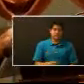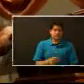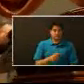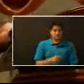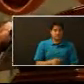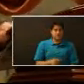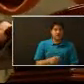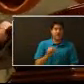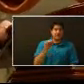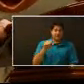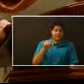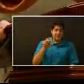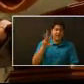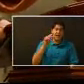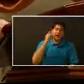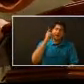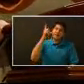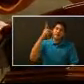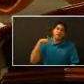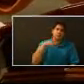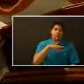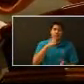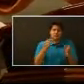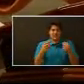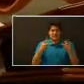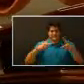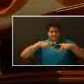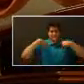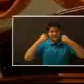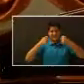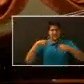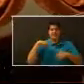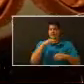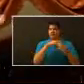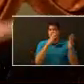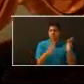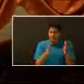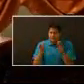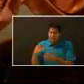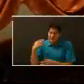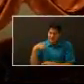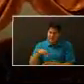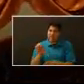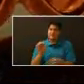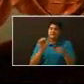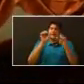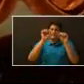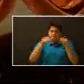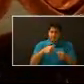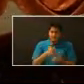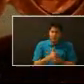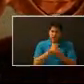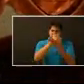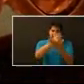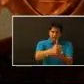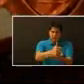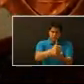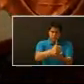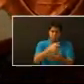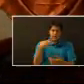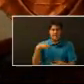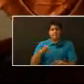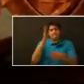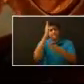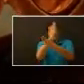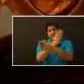Si el Señor nos hace valientes, nos equipa, es para que podamos dar, para que podamos ayudar, para que podamos